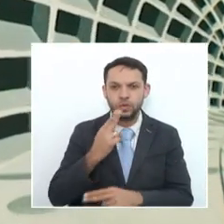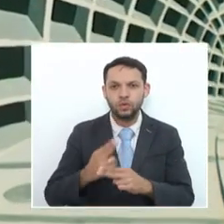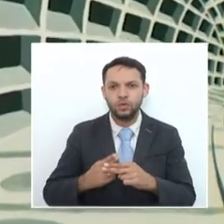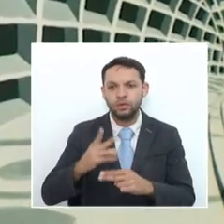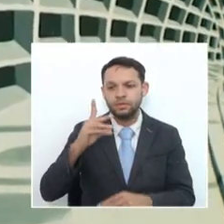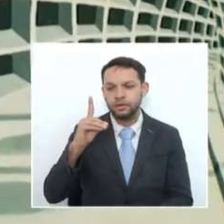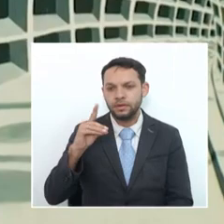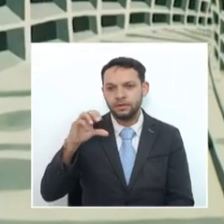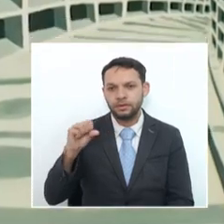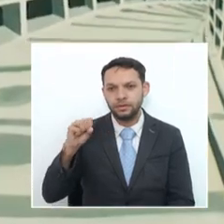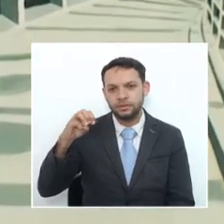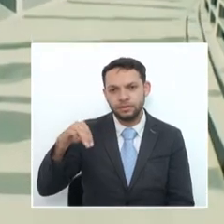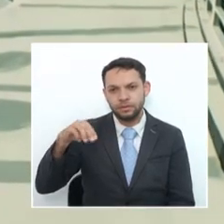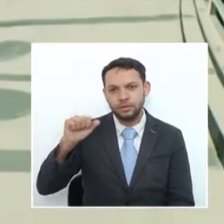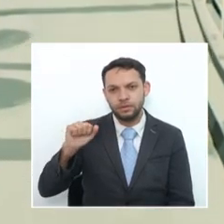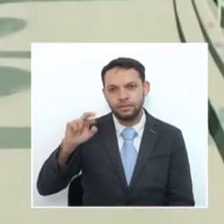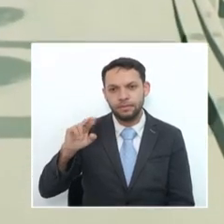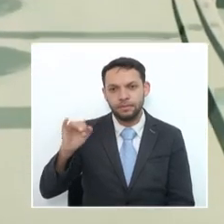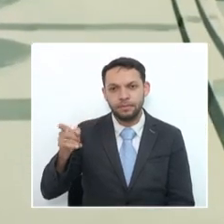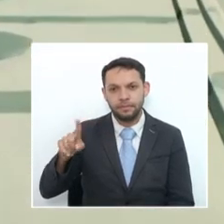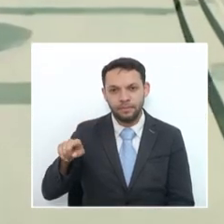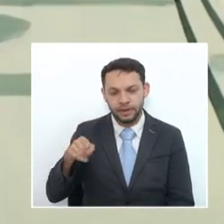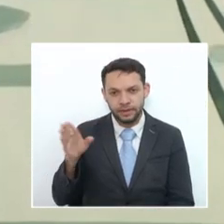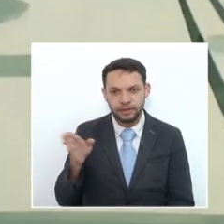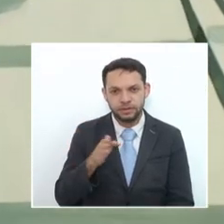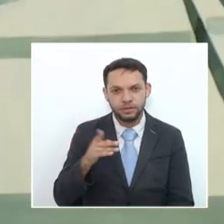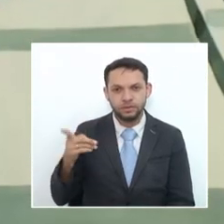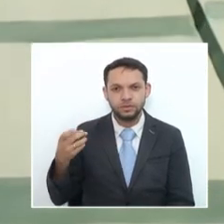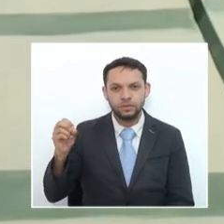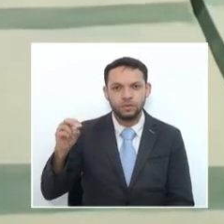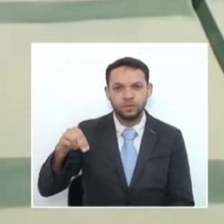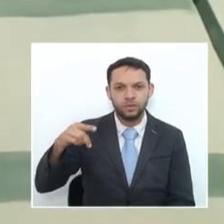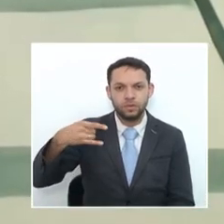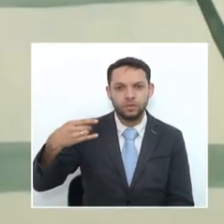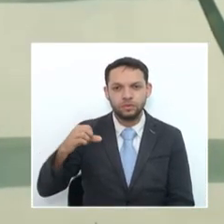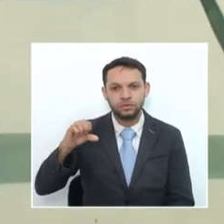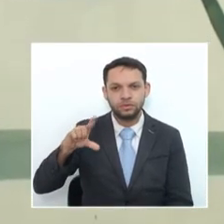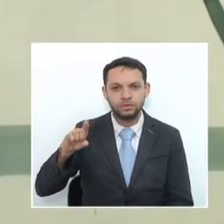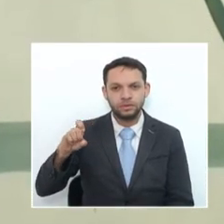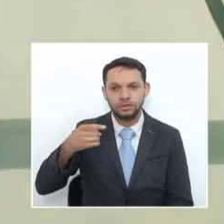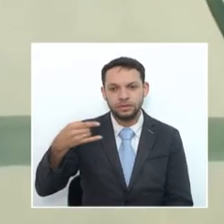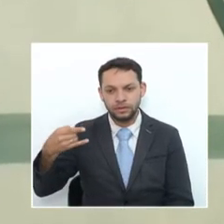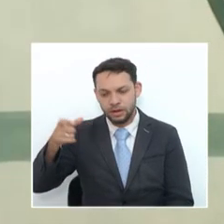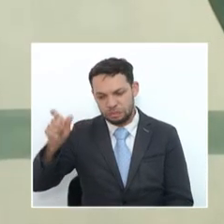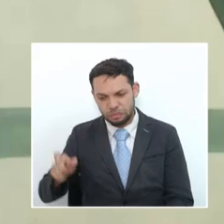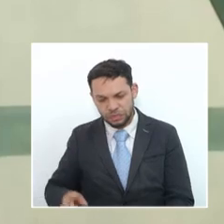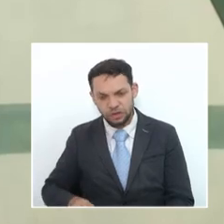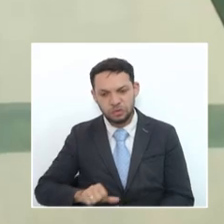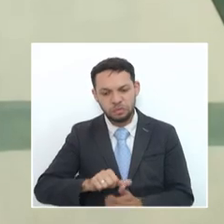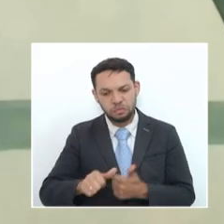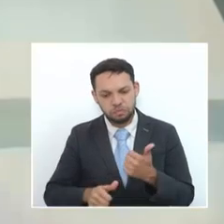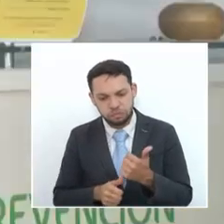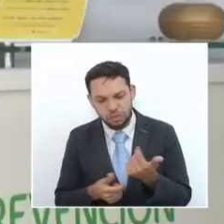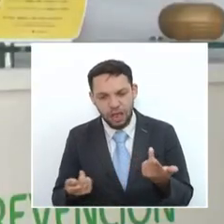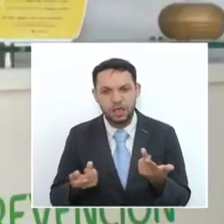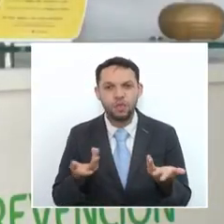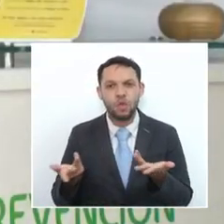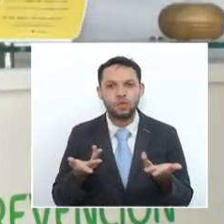Maris Loaiza González, trabajo en el Parque de la Salud Manizales y soy la persona encargada de